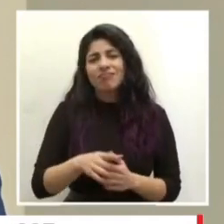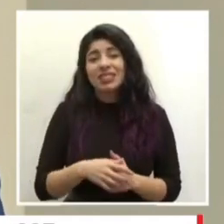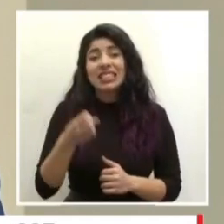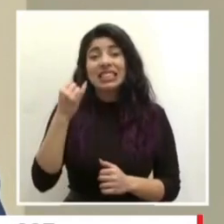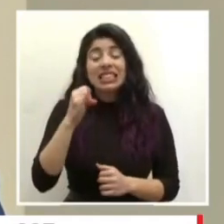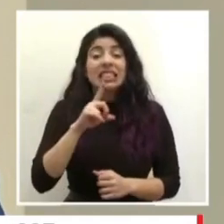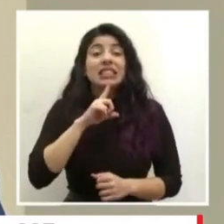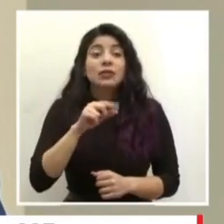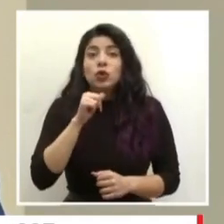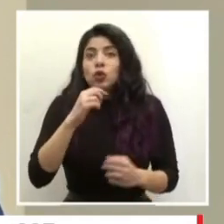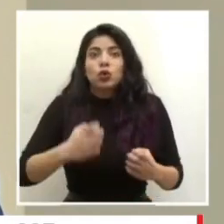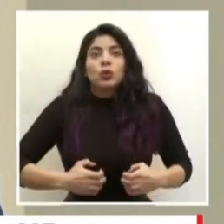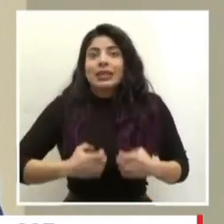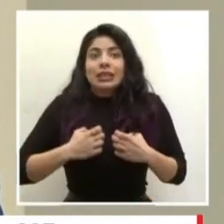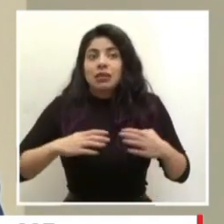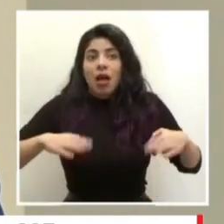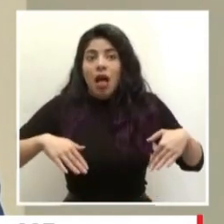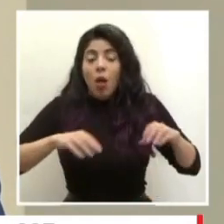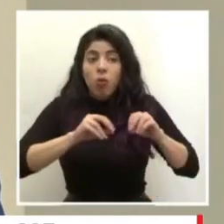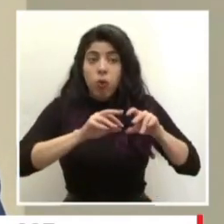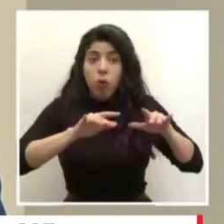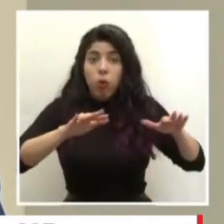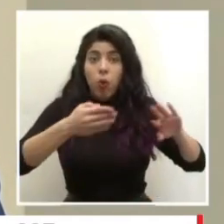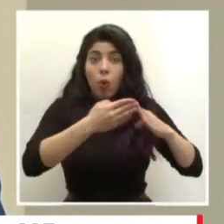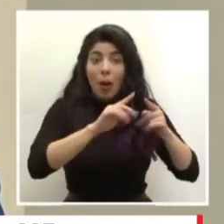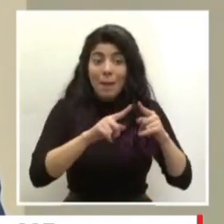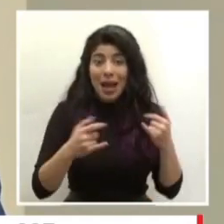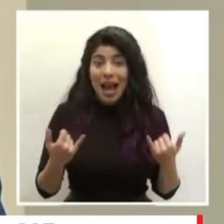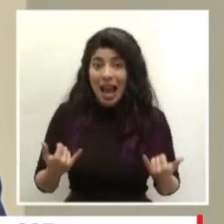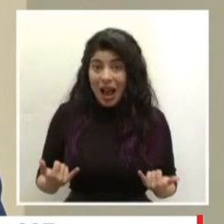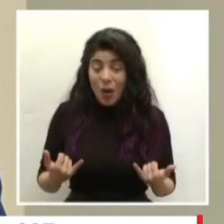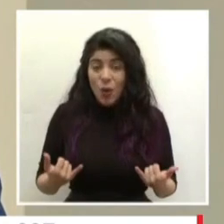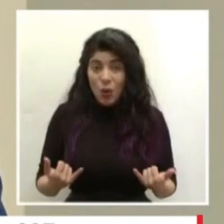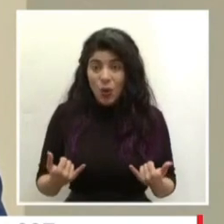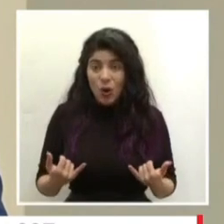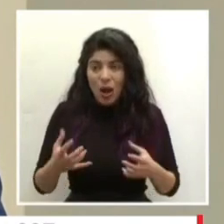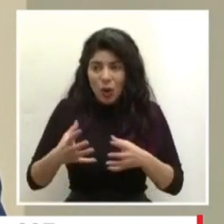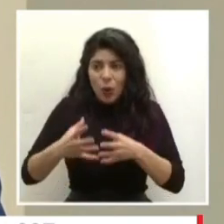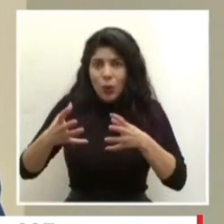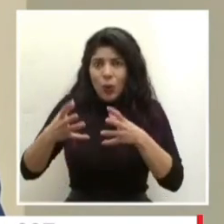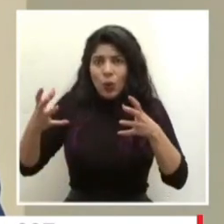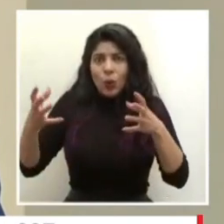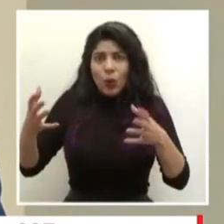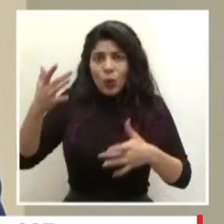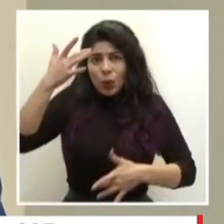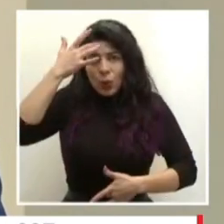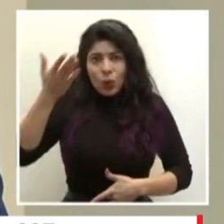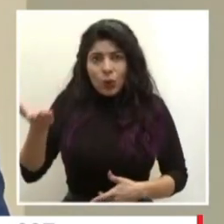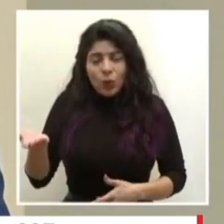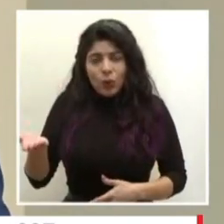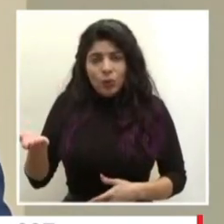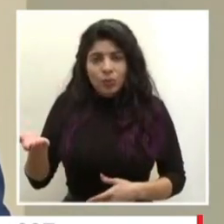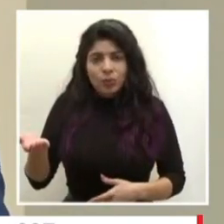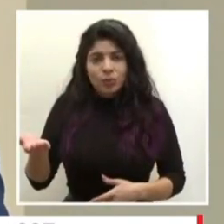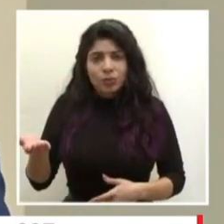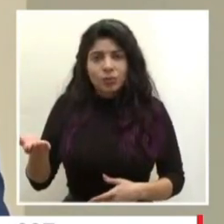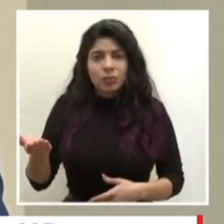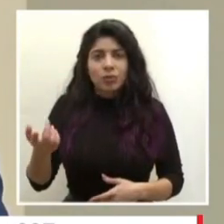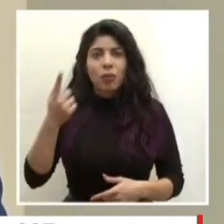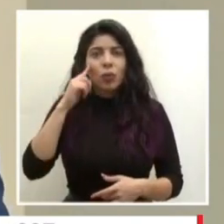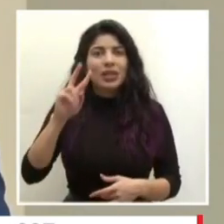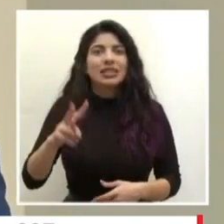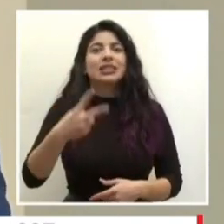bien es cierto, no existe una transmisión comunitaria, estamos en medio de un aumento de los casos, en medio de una